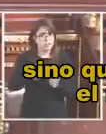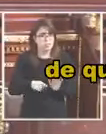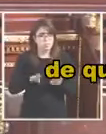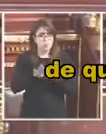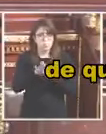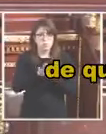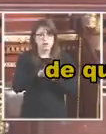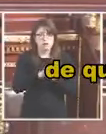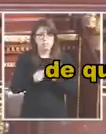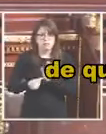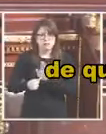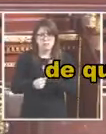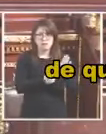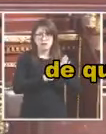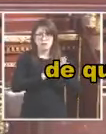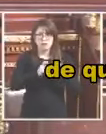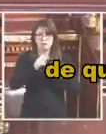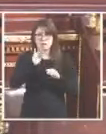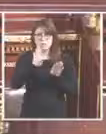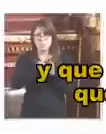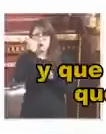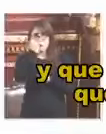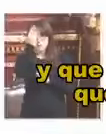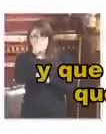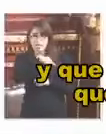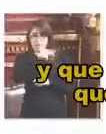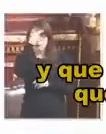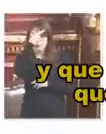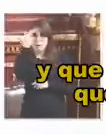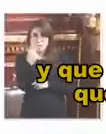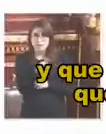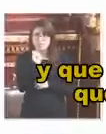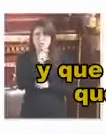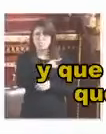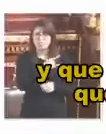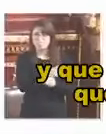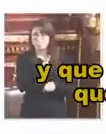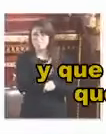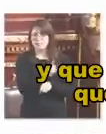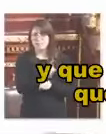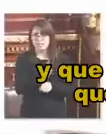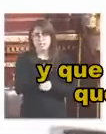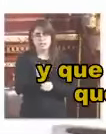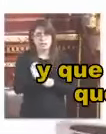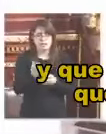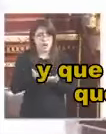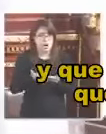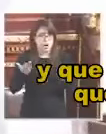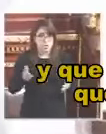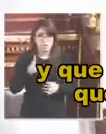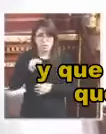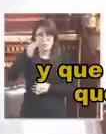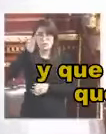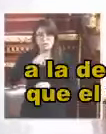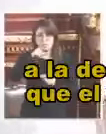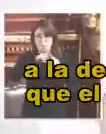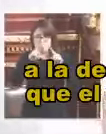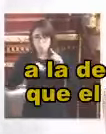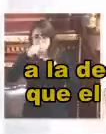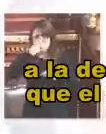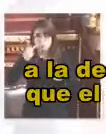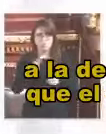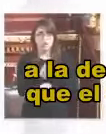nosotros mismos de que aquí creemos en la democracia y que no estamos dispuestos a permitir que en México ocurra algo similar